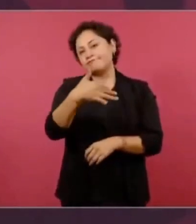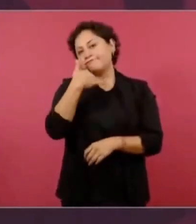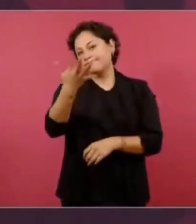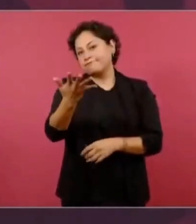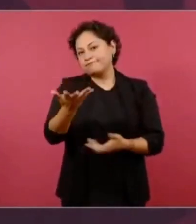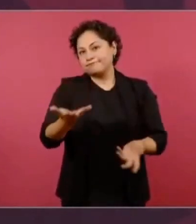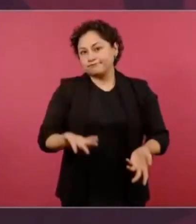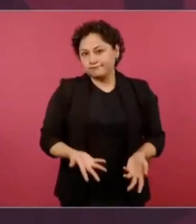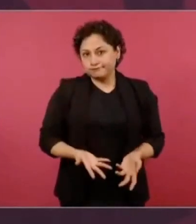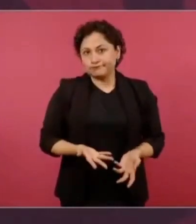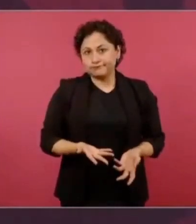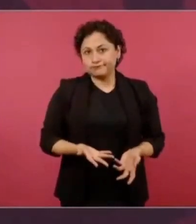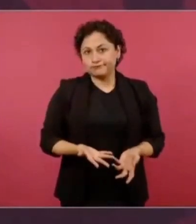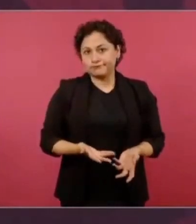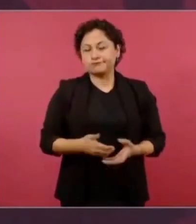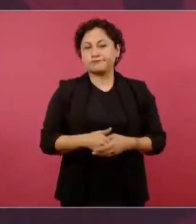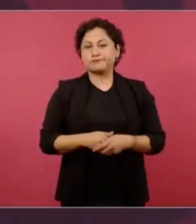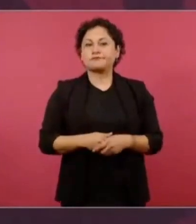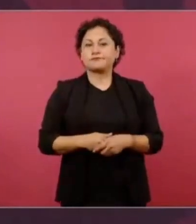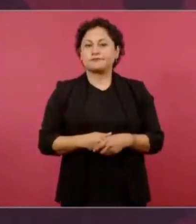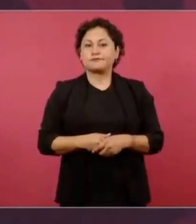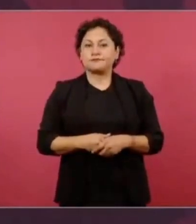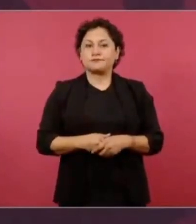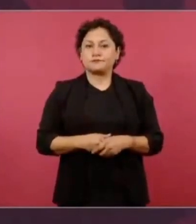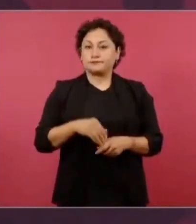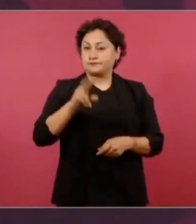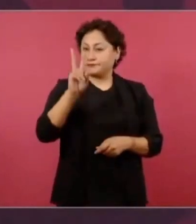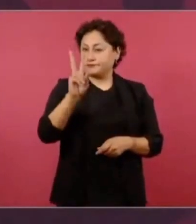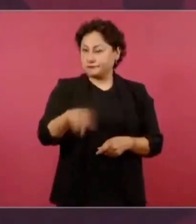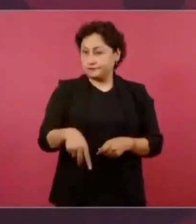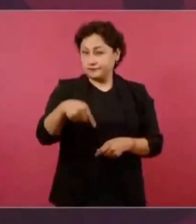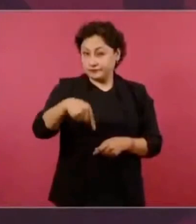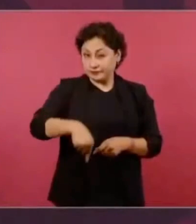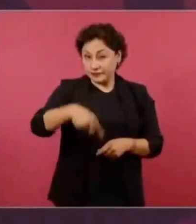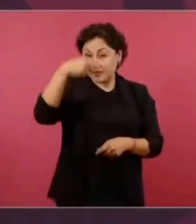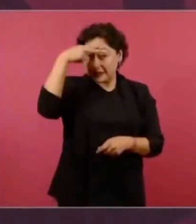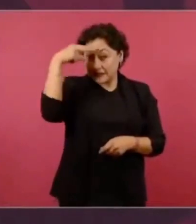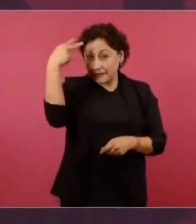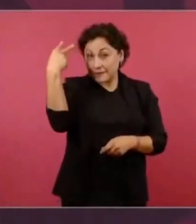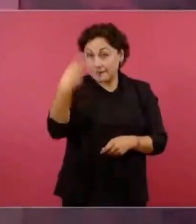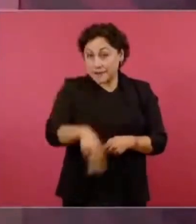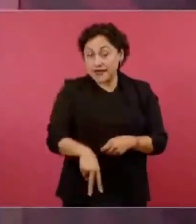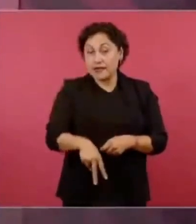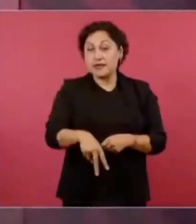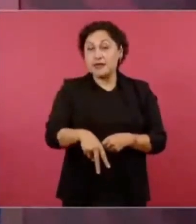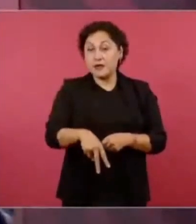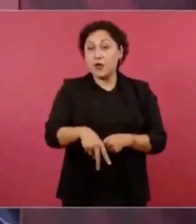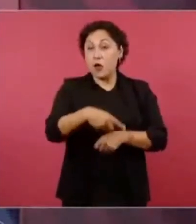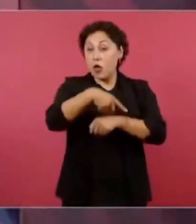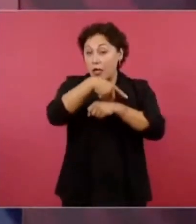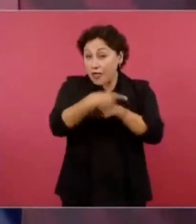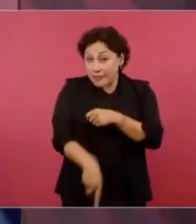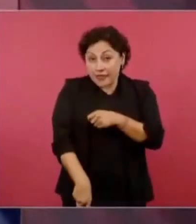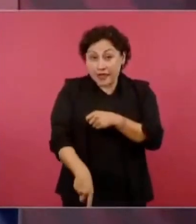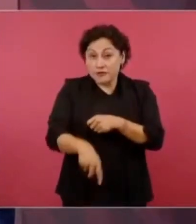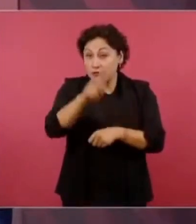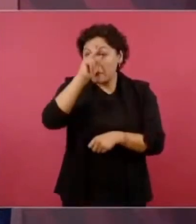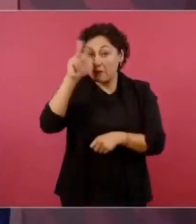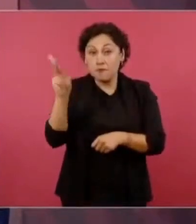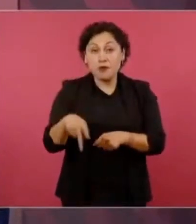Nada ha dañado más a México que la corrupción política.